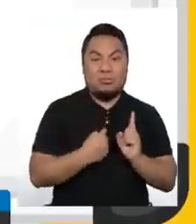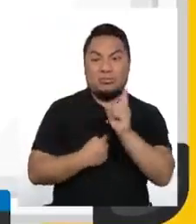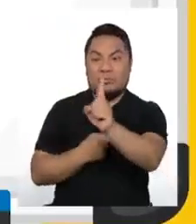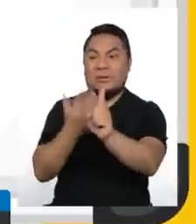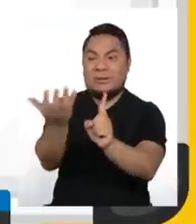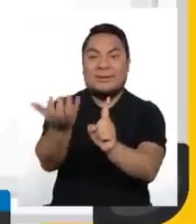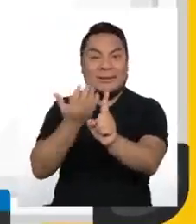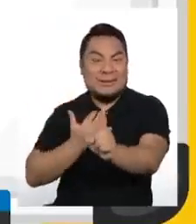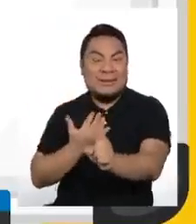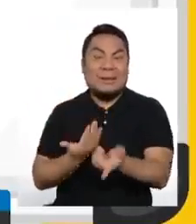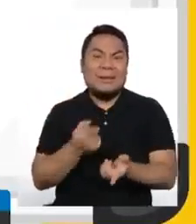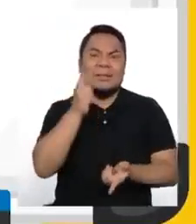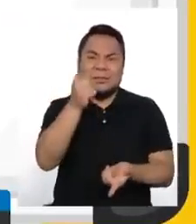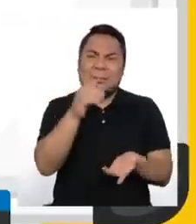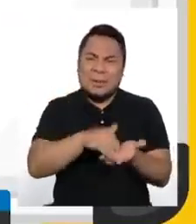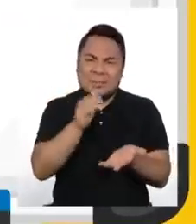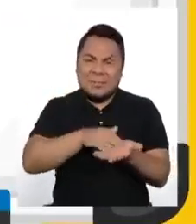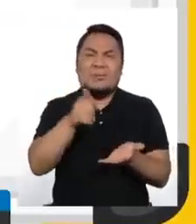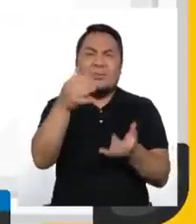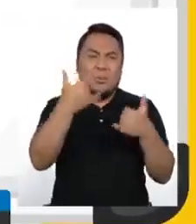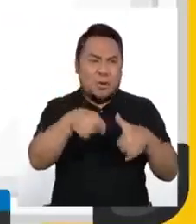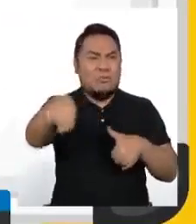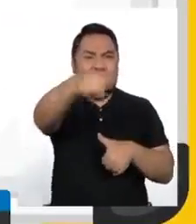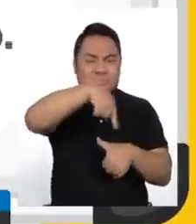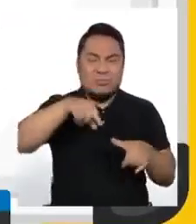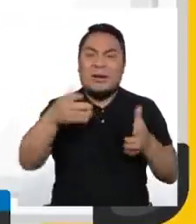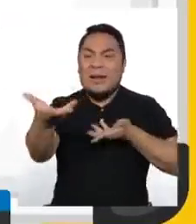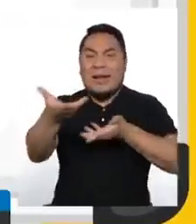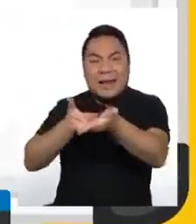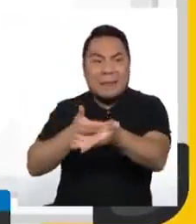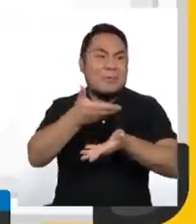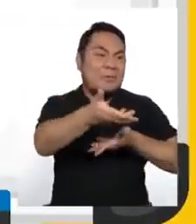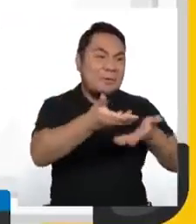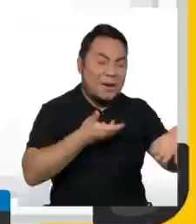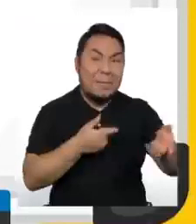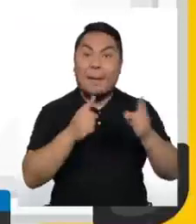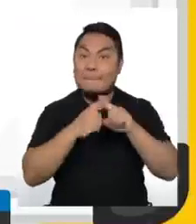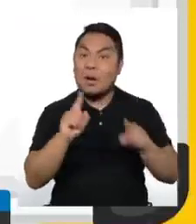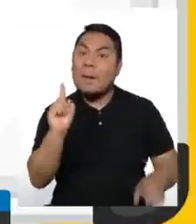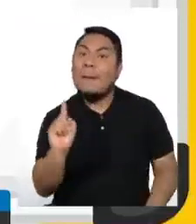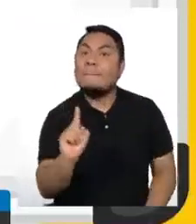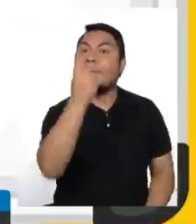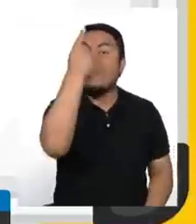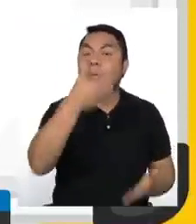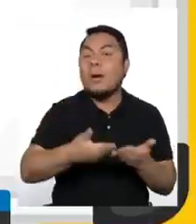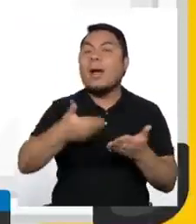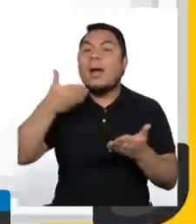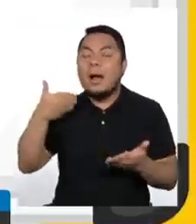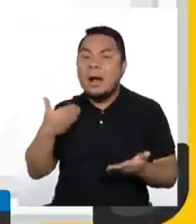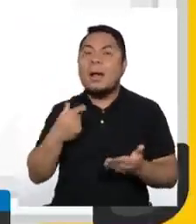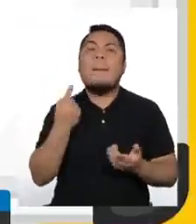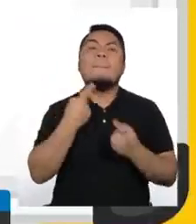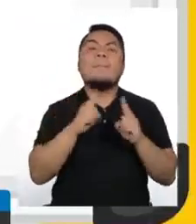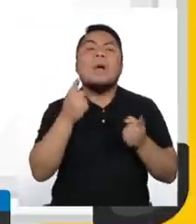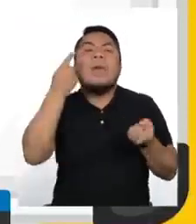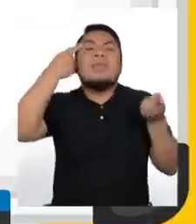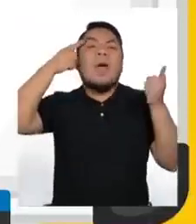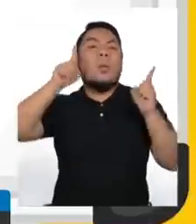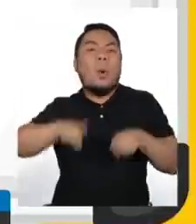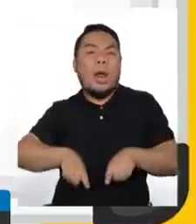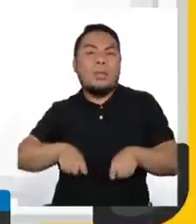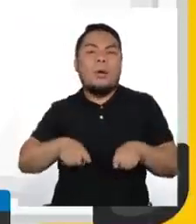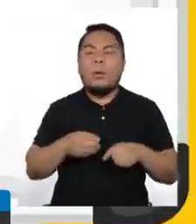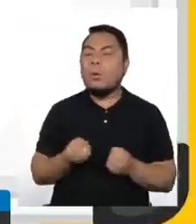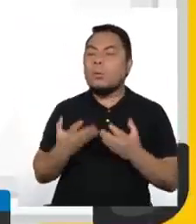más retos de canjes e intercambios, pero no olviden que lo primero que deben hacer es ponerse de acuerdo sobre